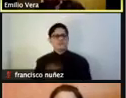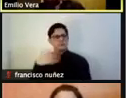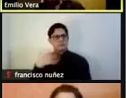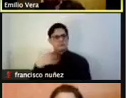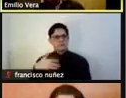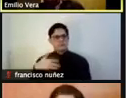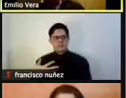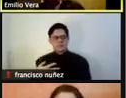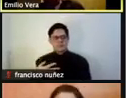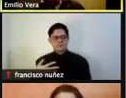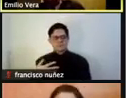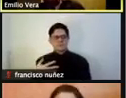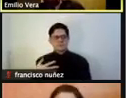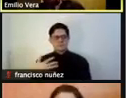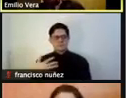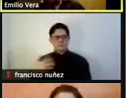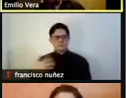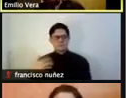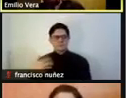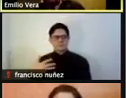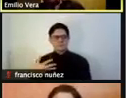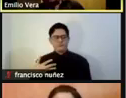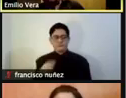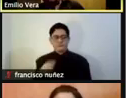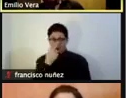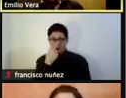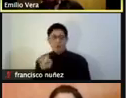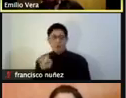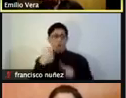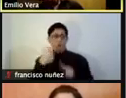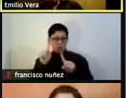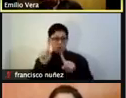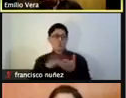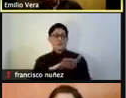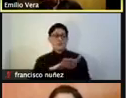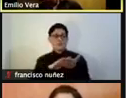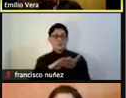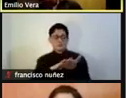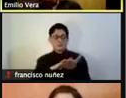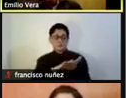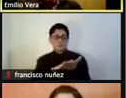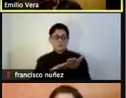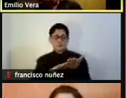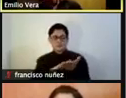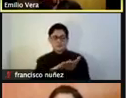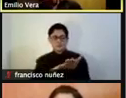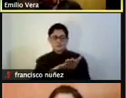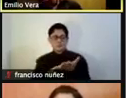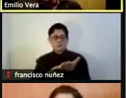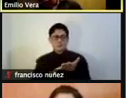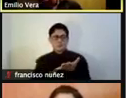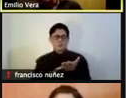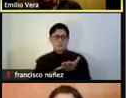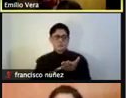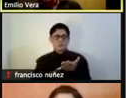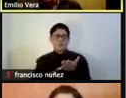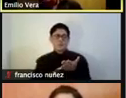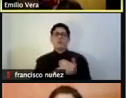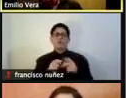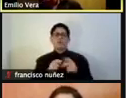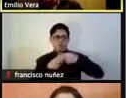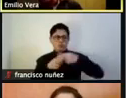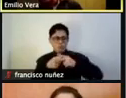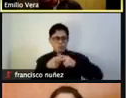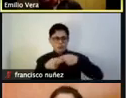Ver, aquí hay otro ejemplo, esto hecho con Ocean Bottom Seismometers. Estos son estudios que hace nuestro